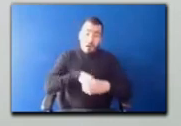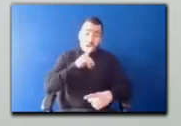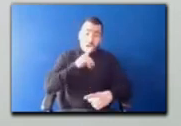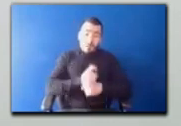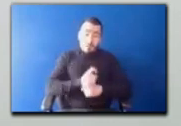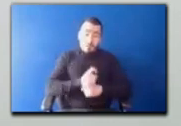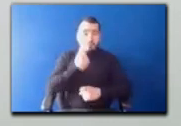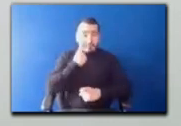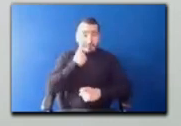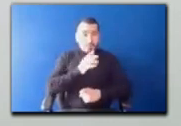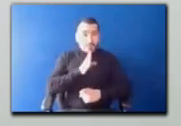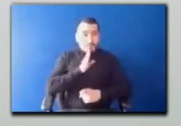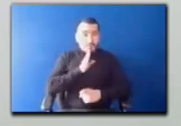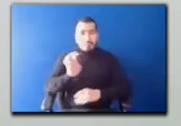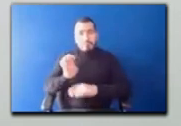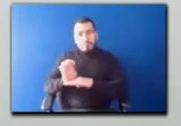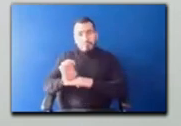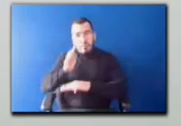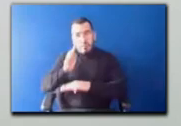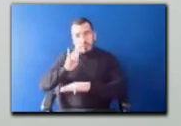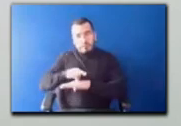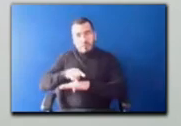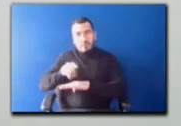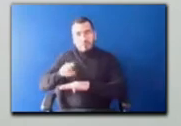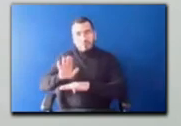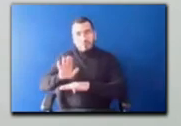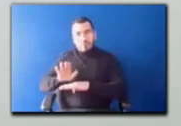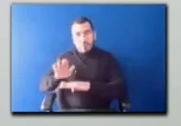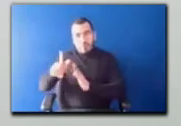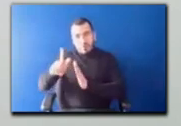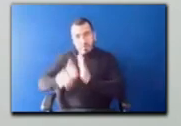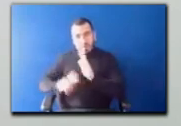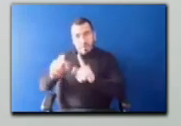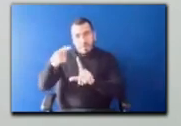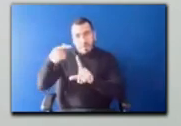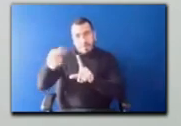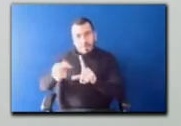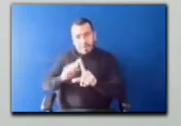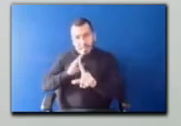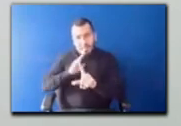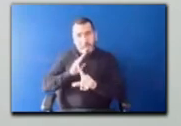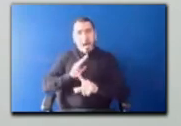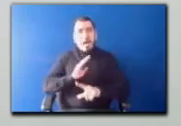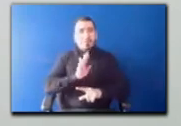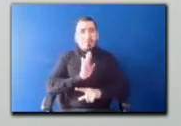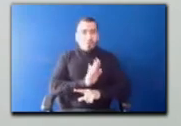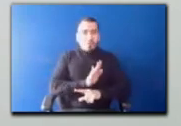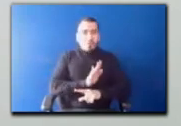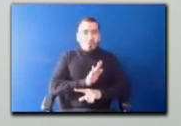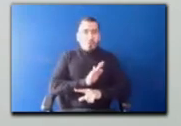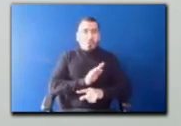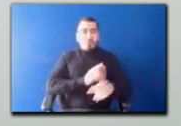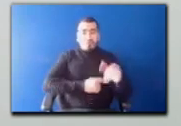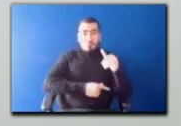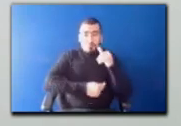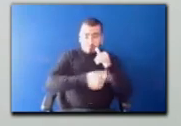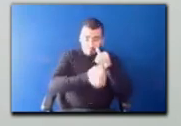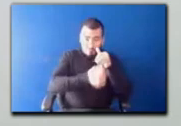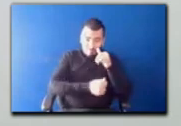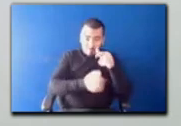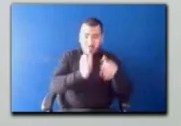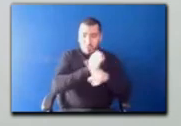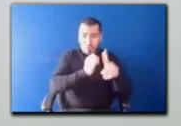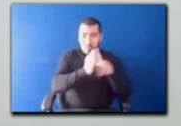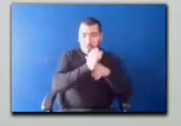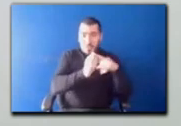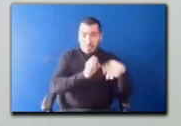entidades vigiladas por la Superintendencia Financiera, consultemos entidades vigiladas por la Superintendencia de Economía Solidaria. Es fundamental que el